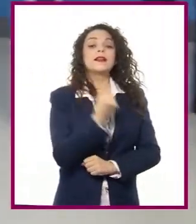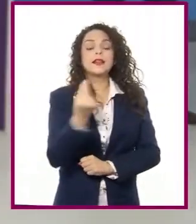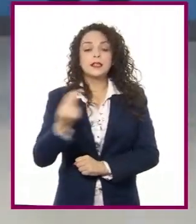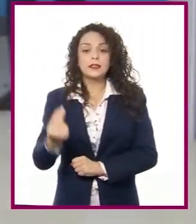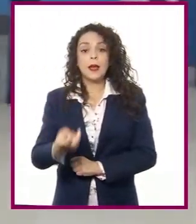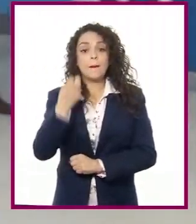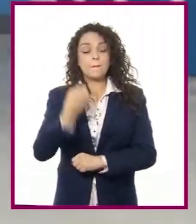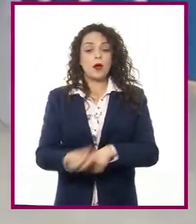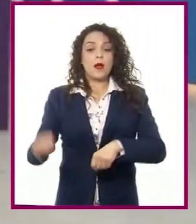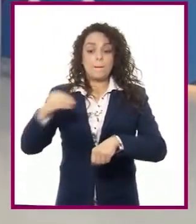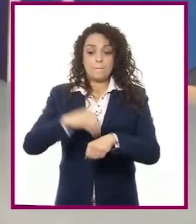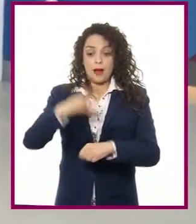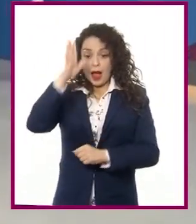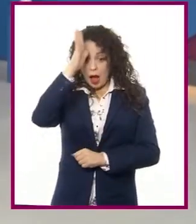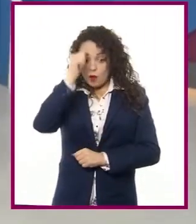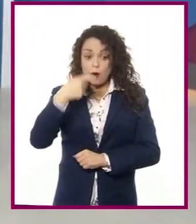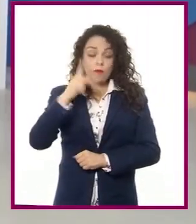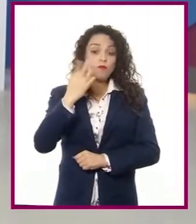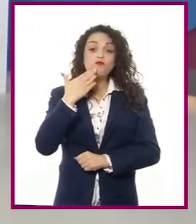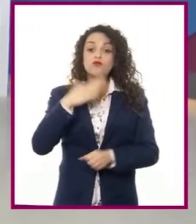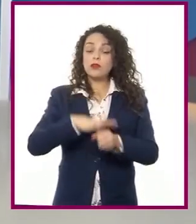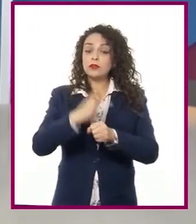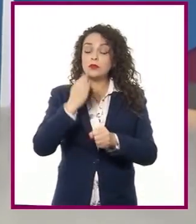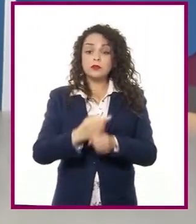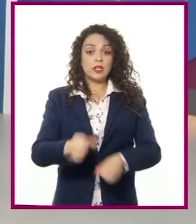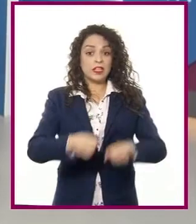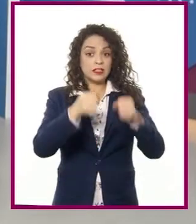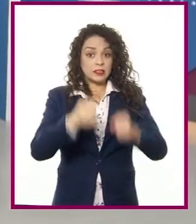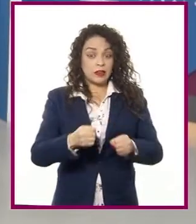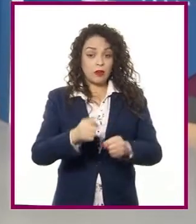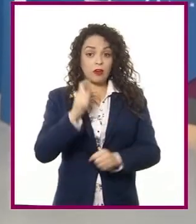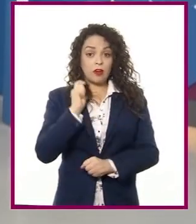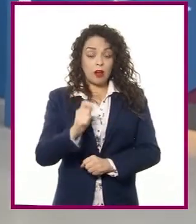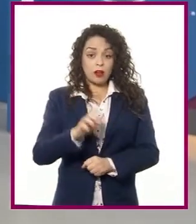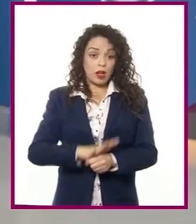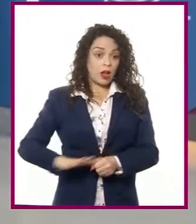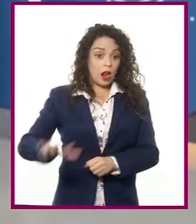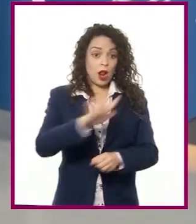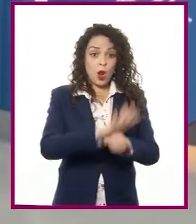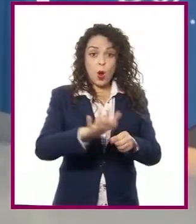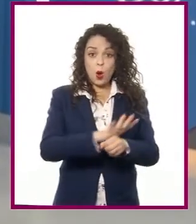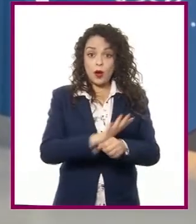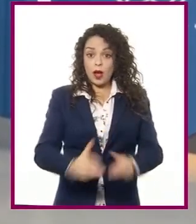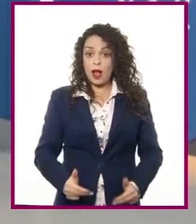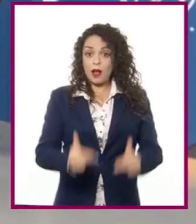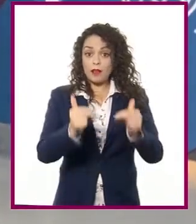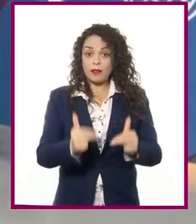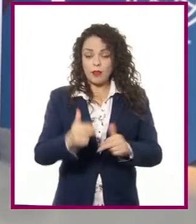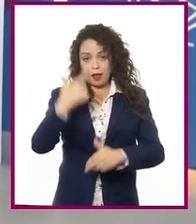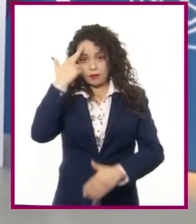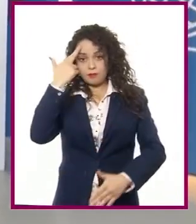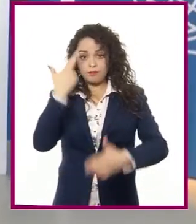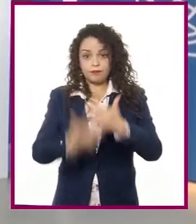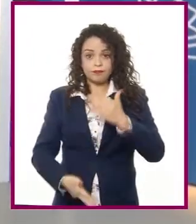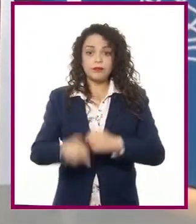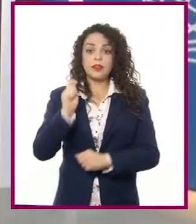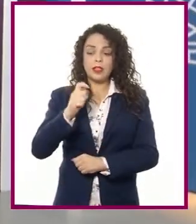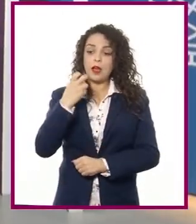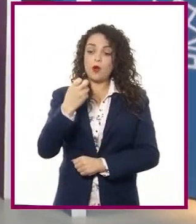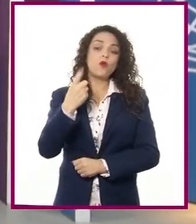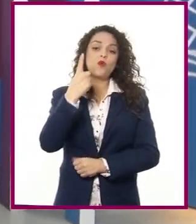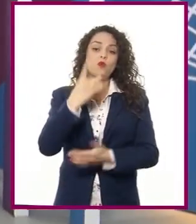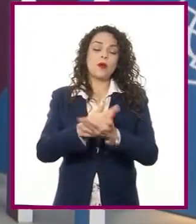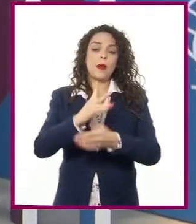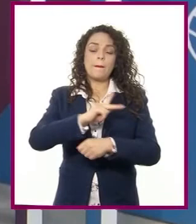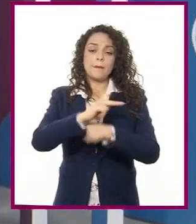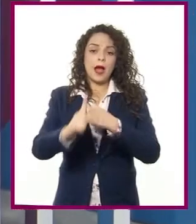sin garantías suficientes para el mercado local, se está incurriendo en la vulneración de la soberanía alimentaria del país, al